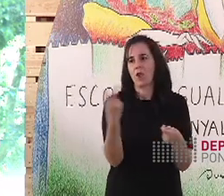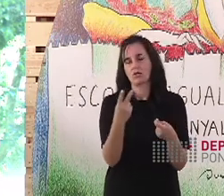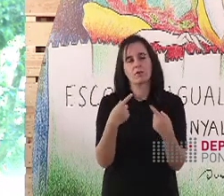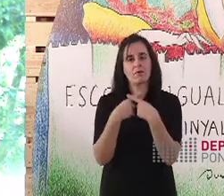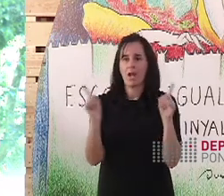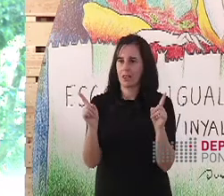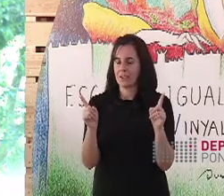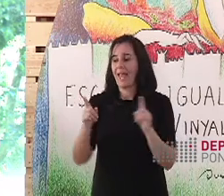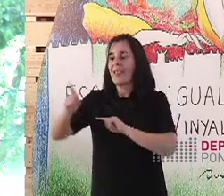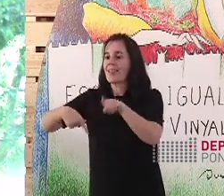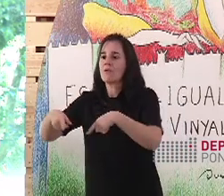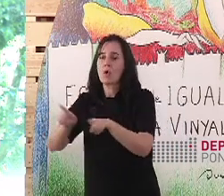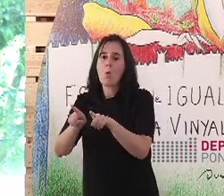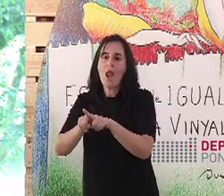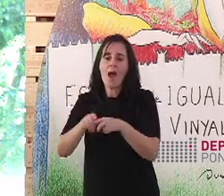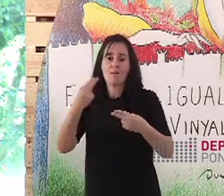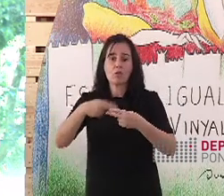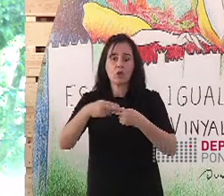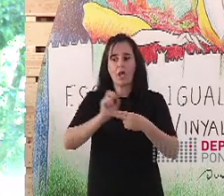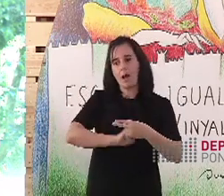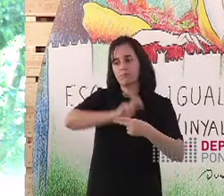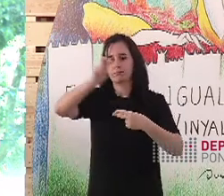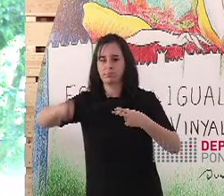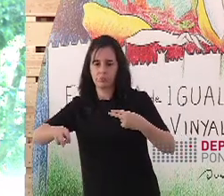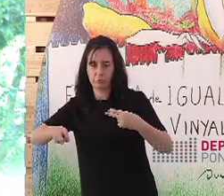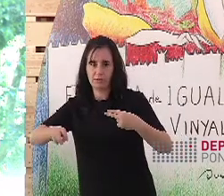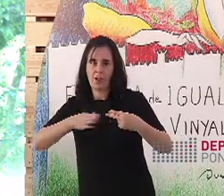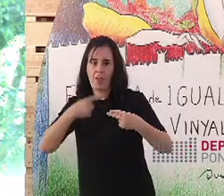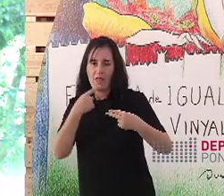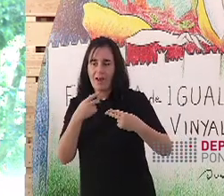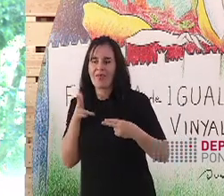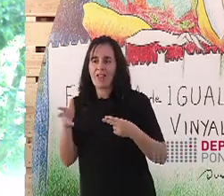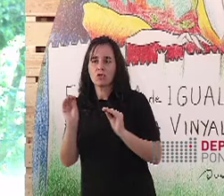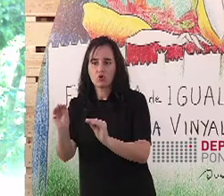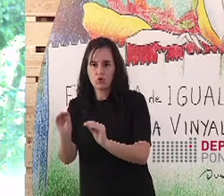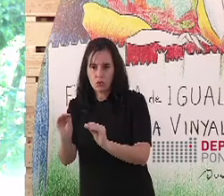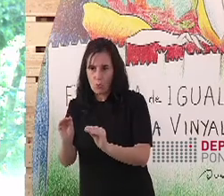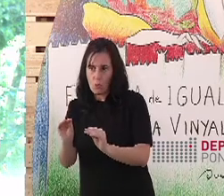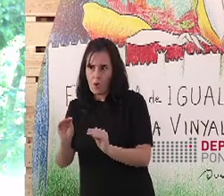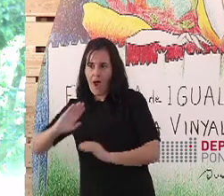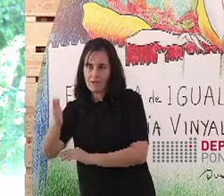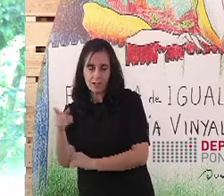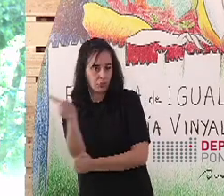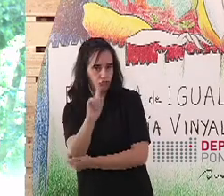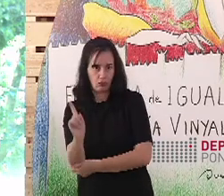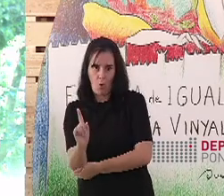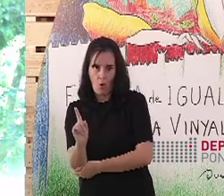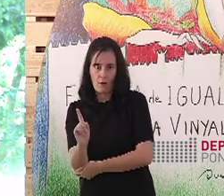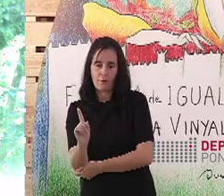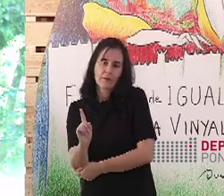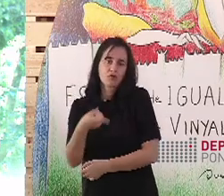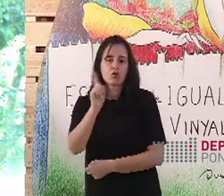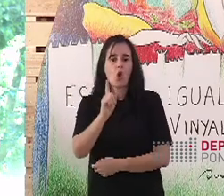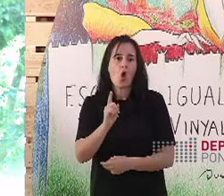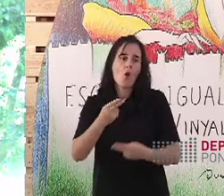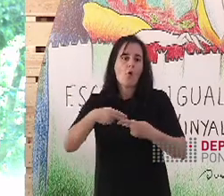entre os estados, nada máis. Ese é o que significa, non vulnera dereitos fundamentais das persoas, vulnera pois os dereitos das fronteiras,